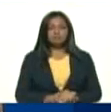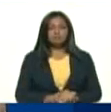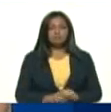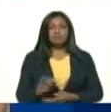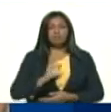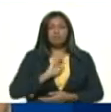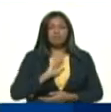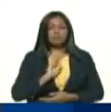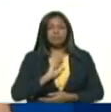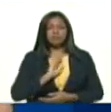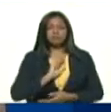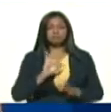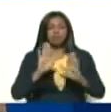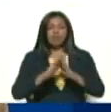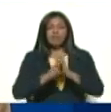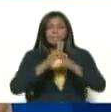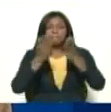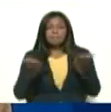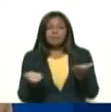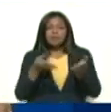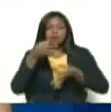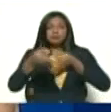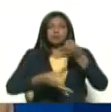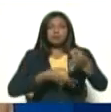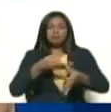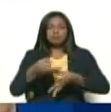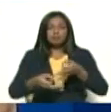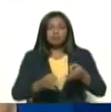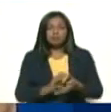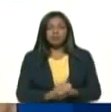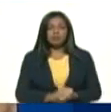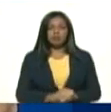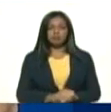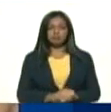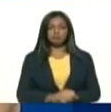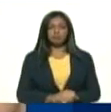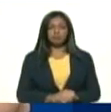misma escritura narra en uno de los evangelios cómo